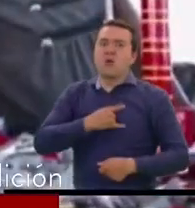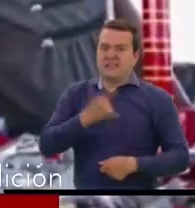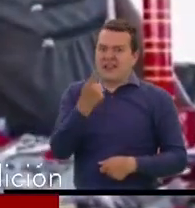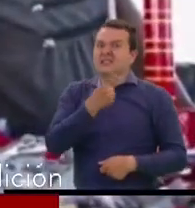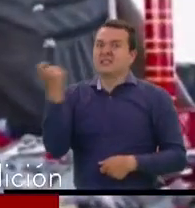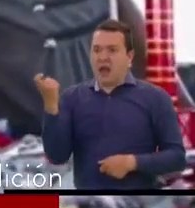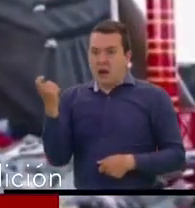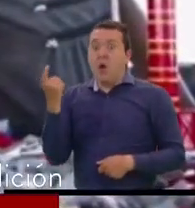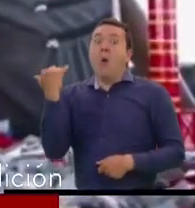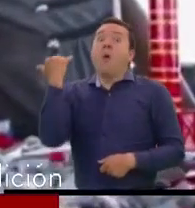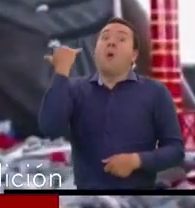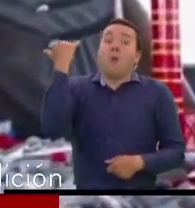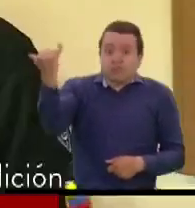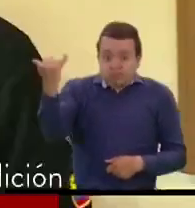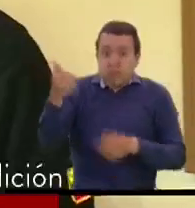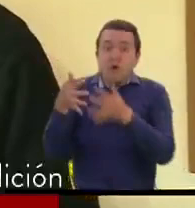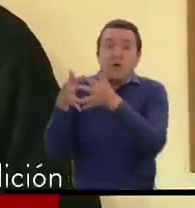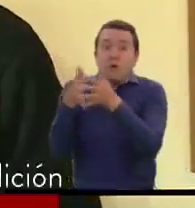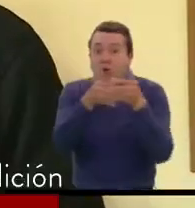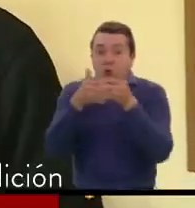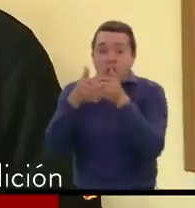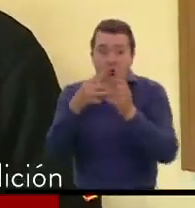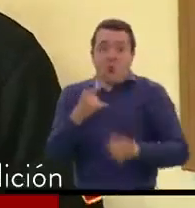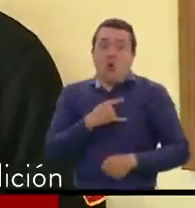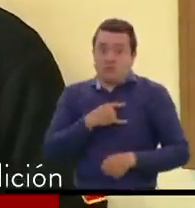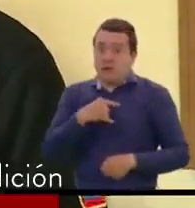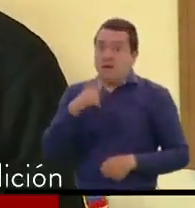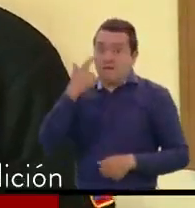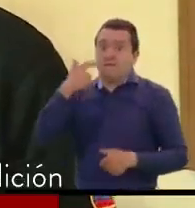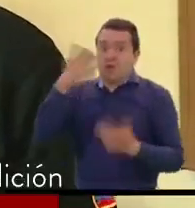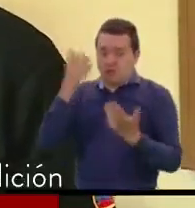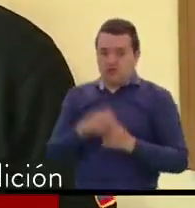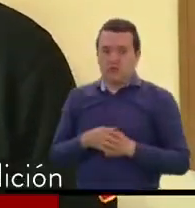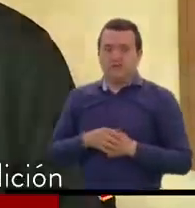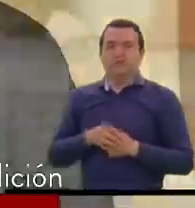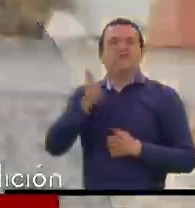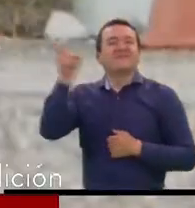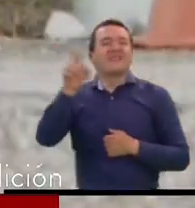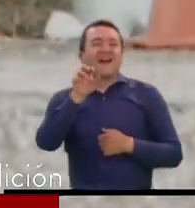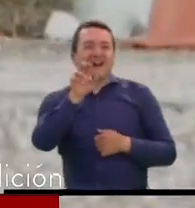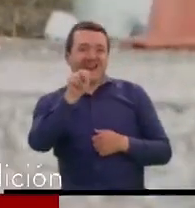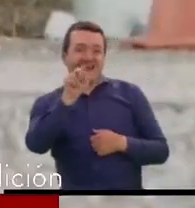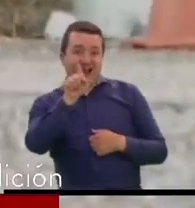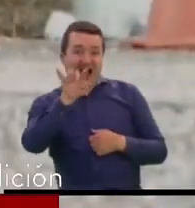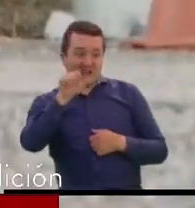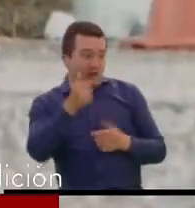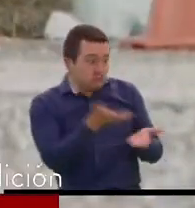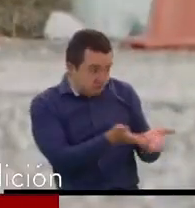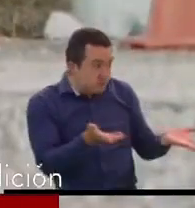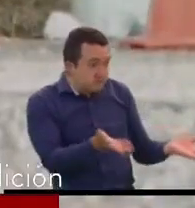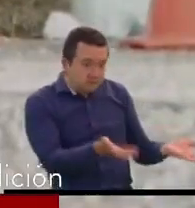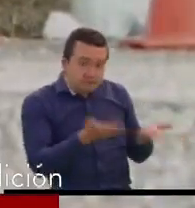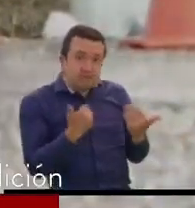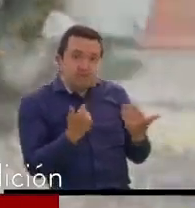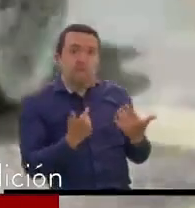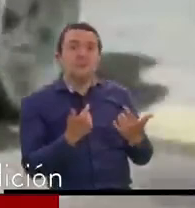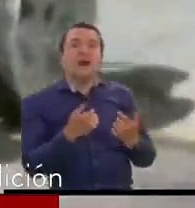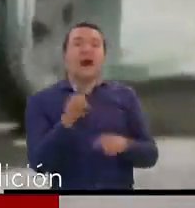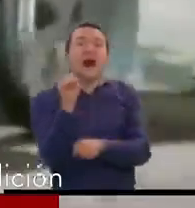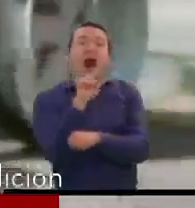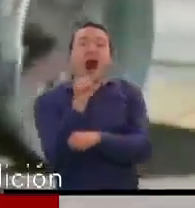Estados Unidos. El reto de la NASA consiste en elaborar un vehículo que pueda surtir todas las